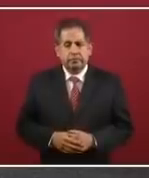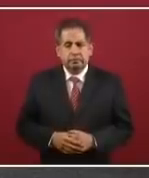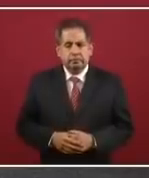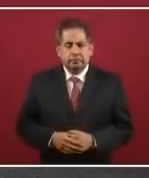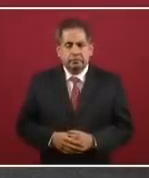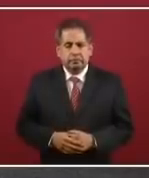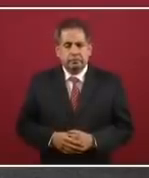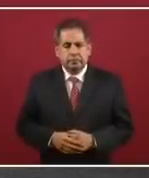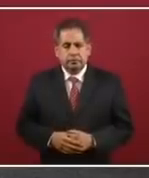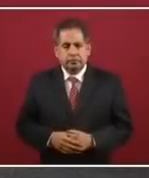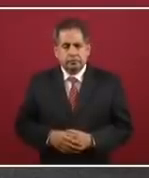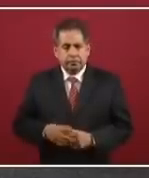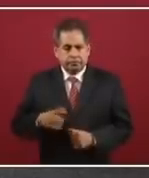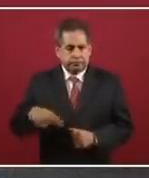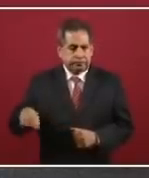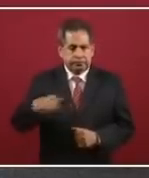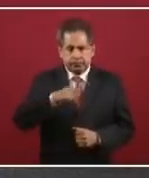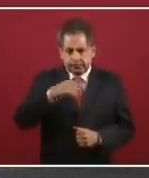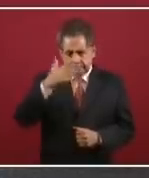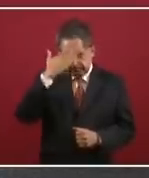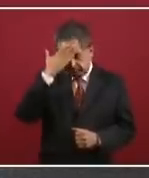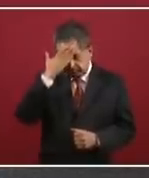Como ustedes saben, se hizo un